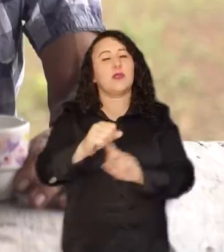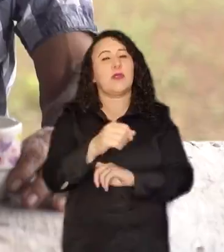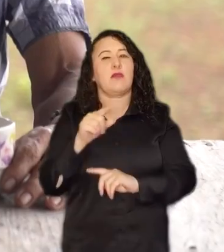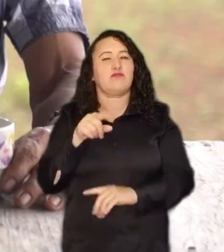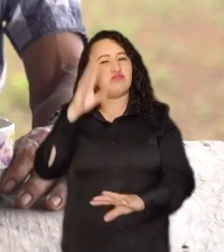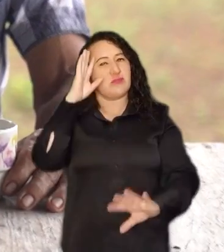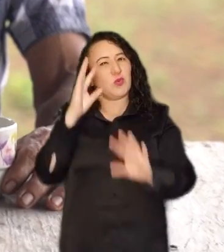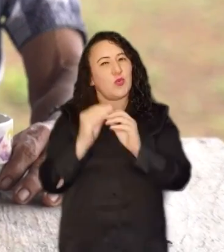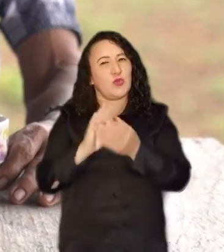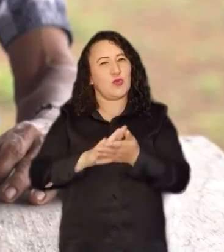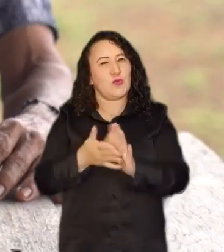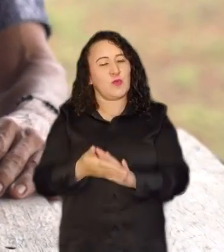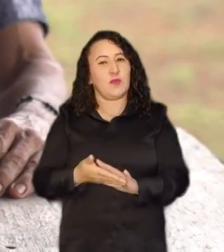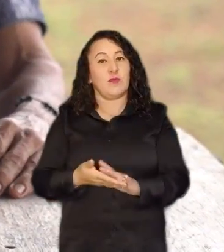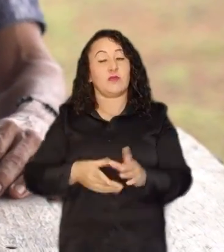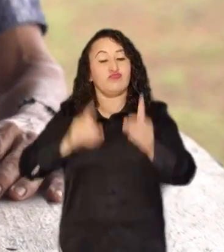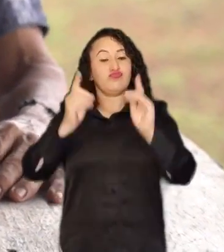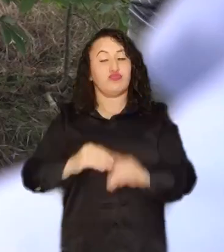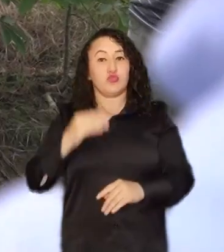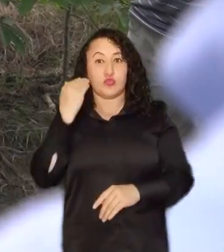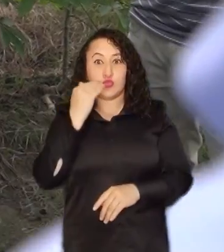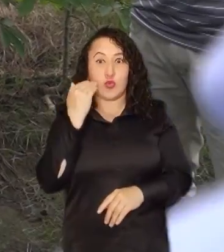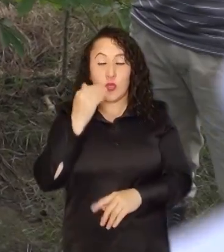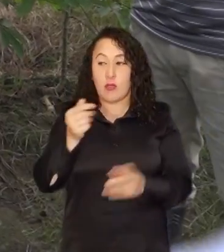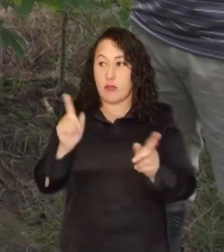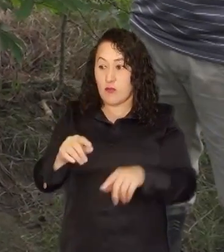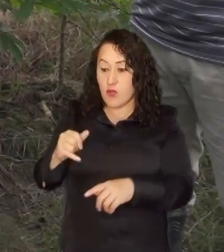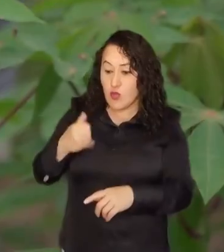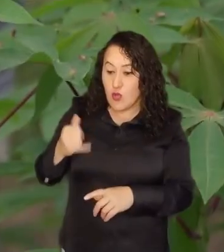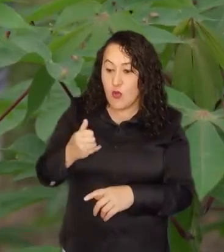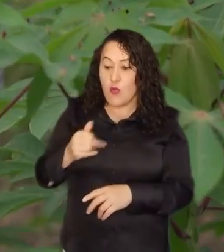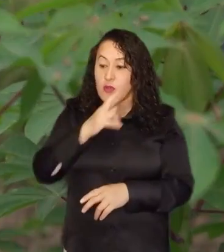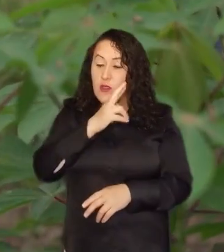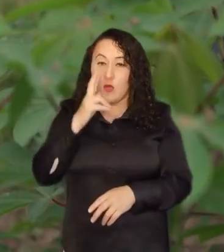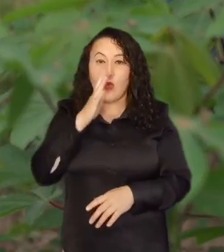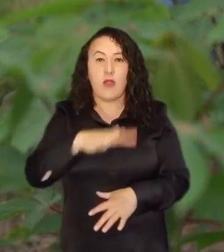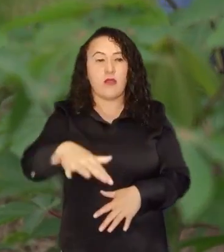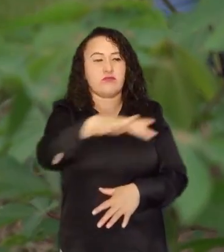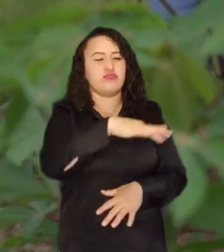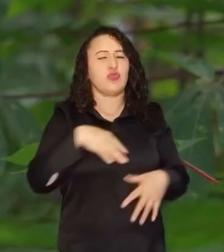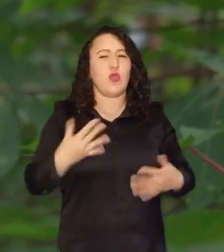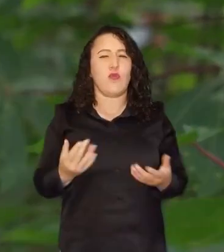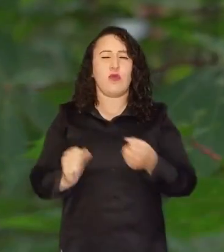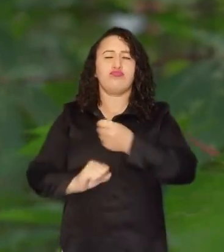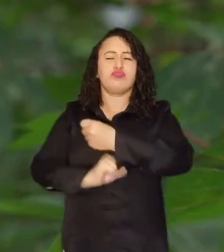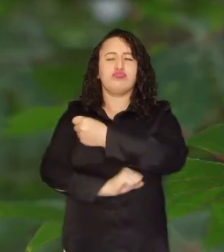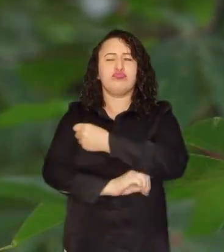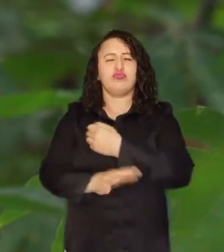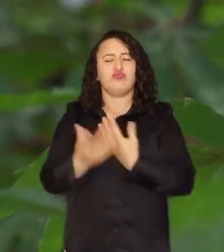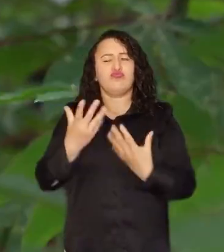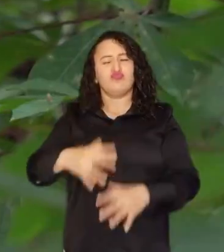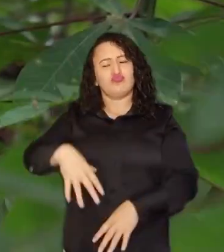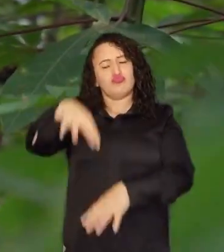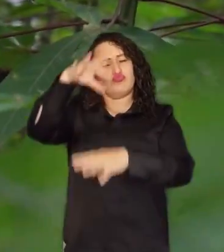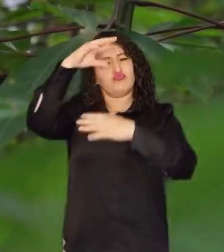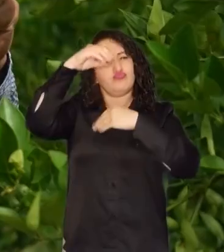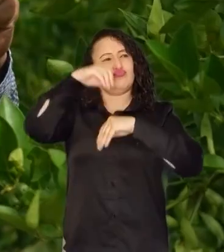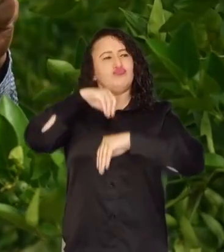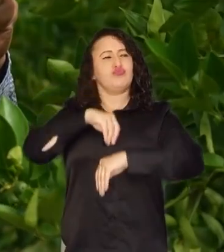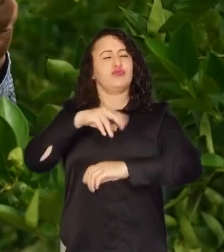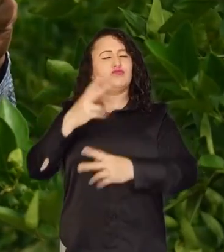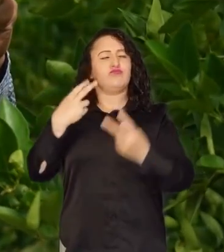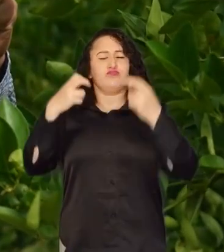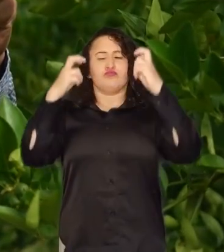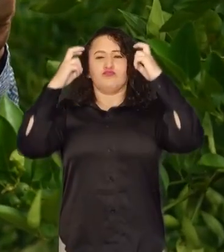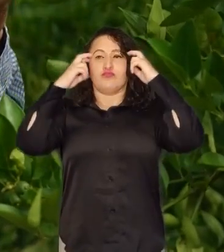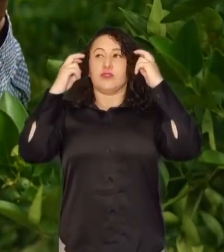Con estas acciones hemos fortalecido desde la teoría y la práctica el valor de la seguridad y de la soberanía alimentaria en comunión con los usos y prácticas